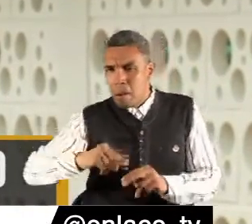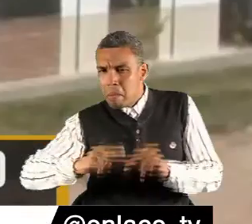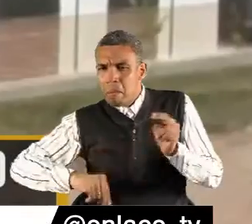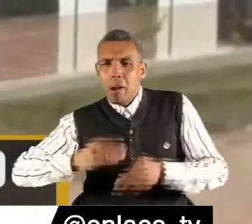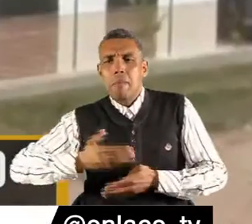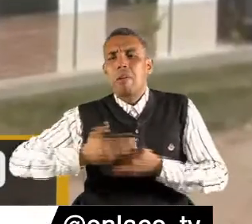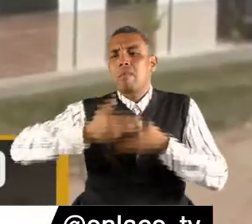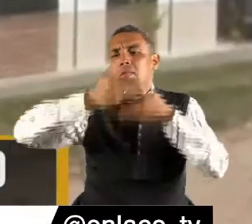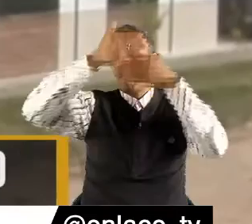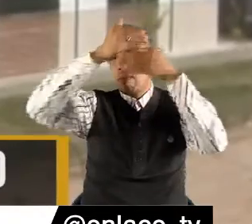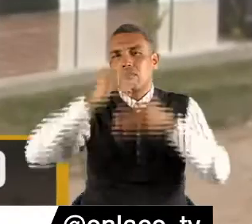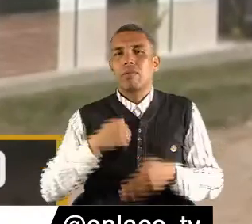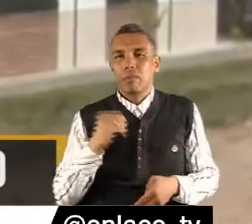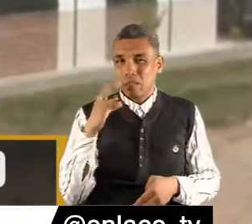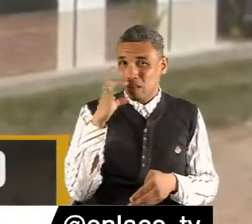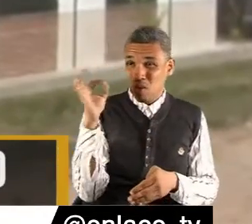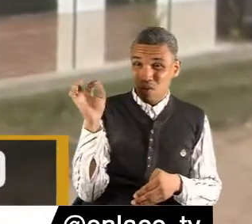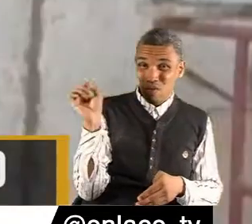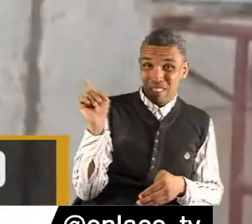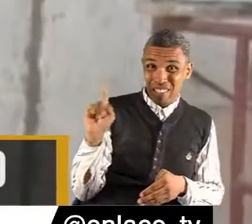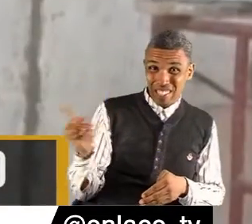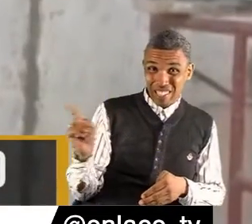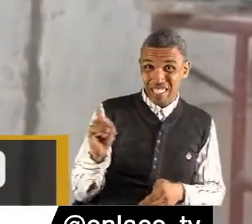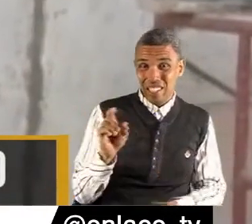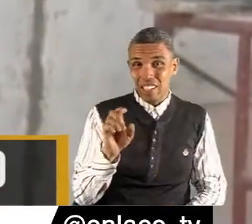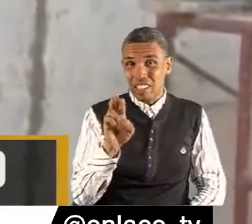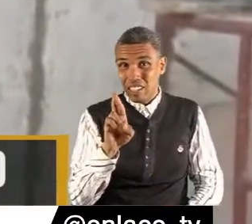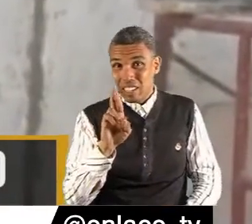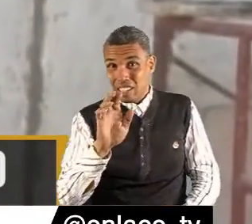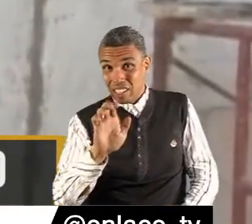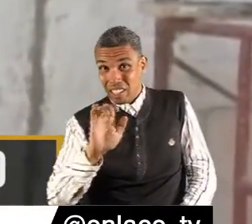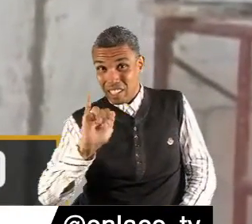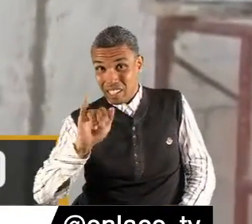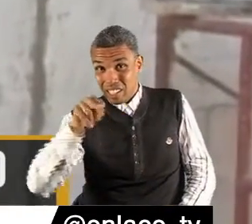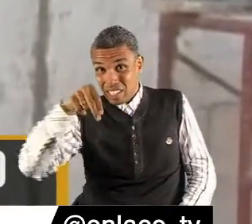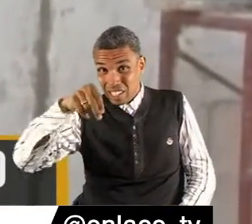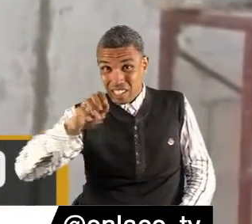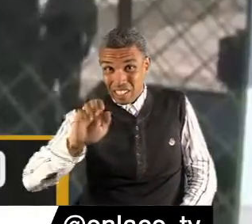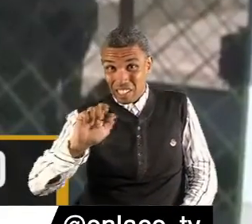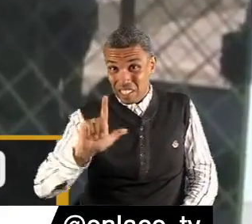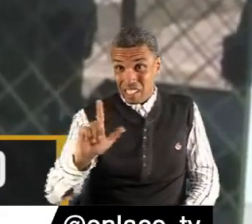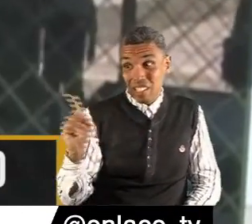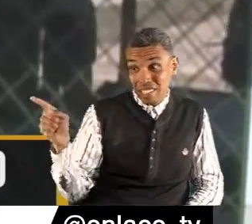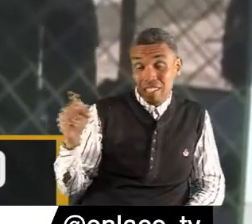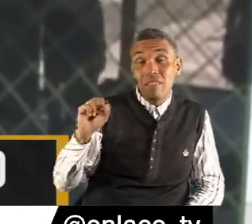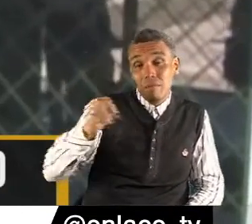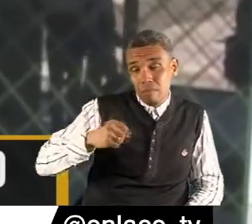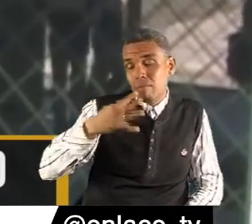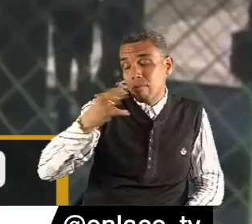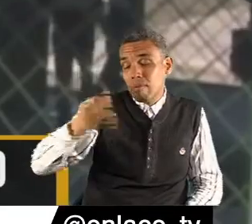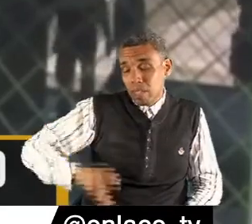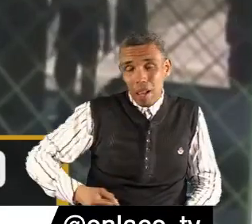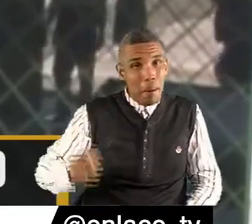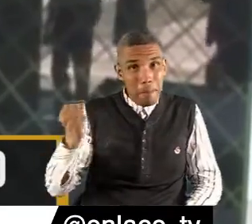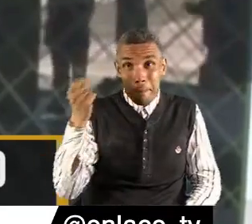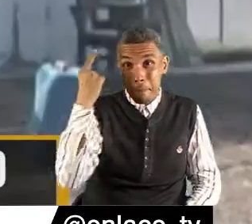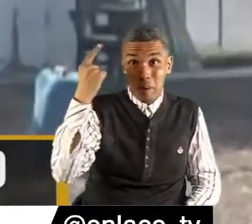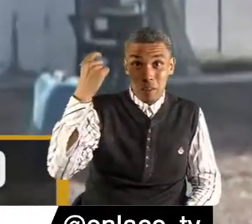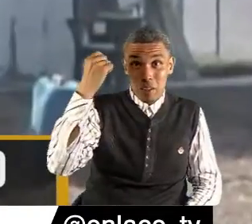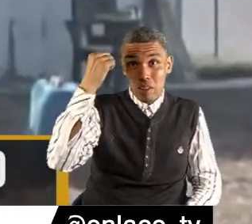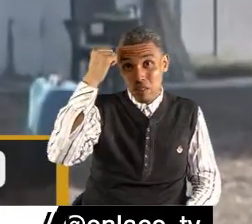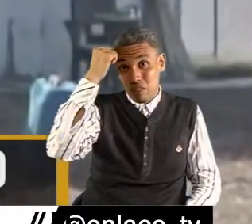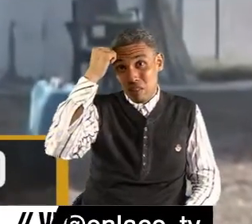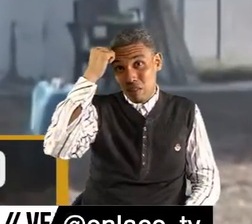el señor Reinaldo Mosquera, y el que primer profesor que tuvo la escuela fue a Fernando